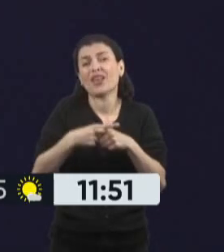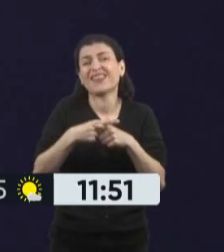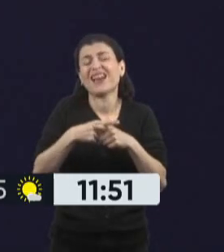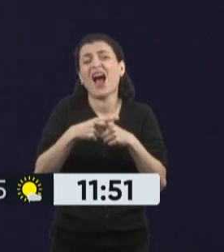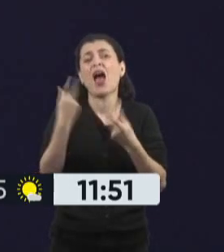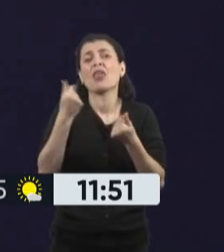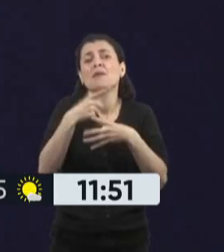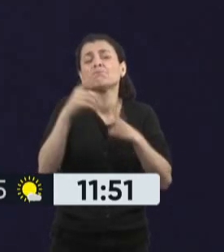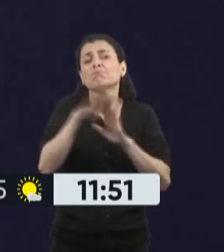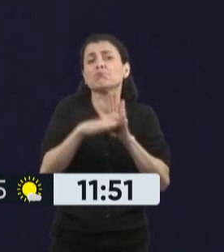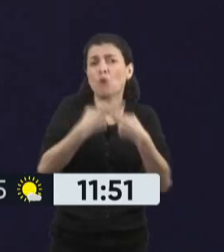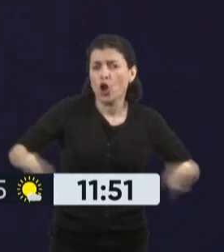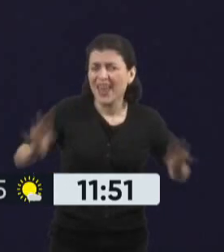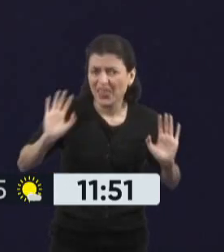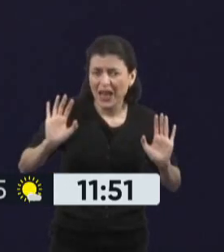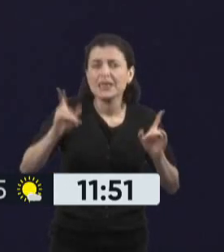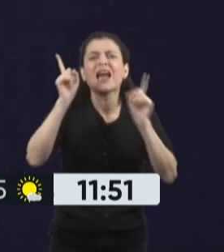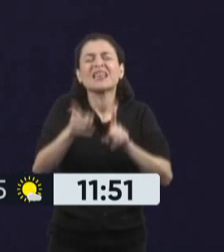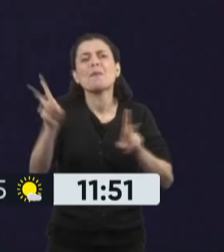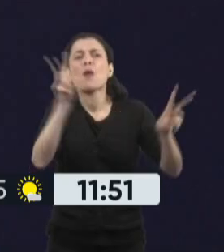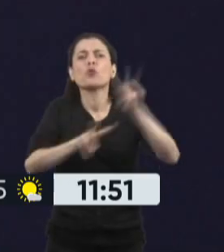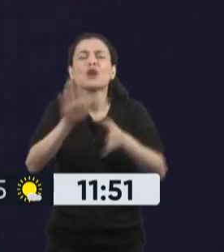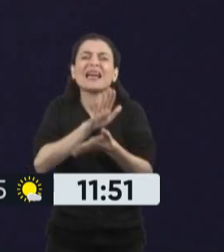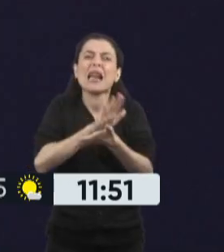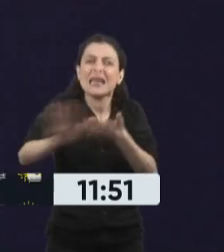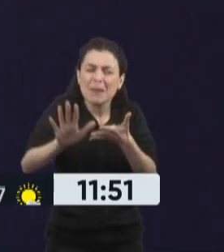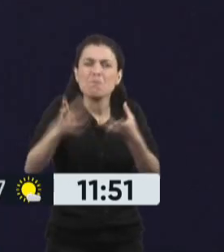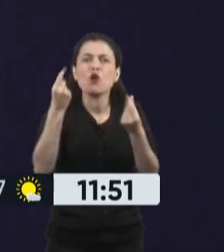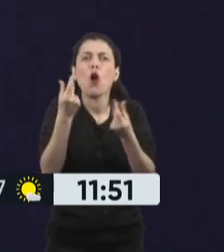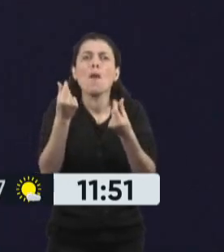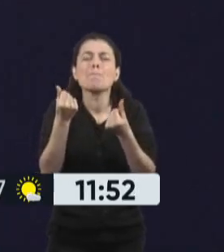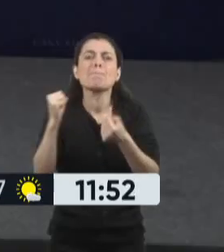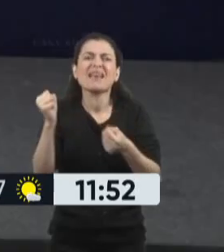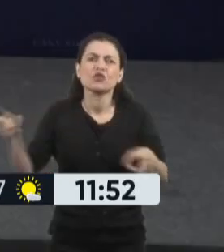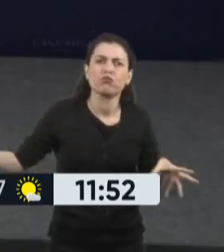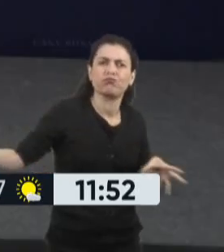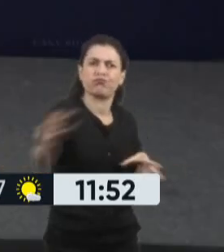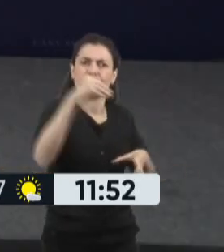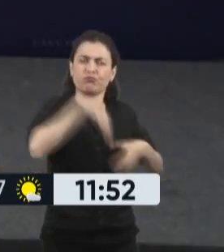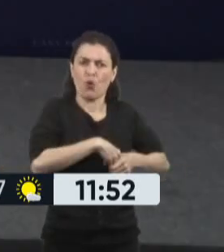monetaria, profundizar la limpieza, la absorción de pesos que estábamos haciendo y terminar con la última,